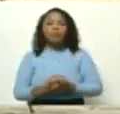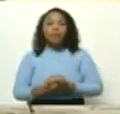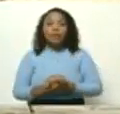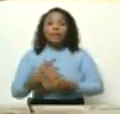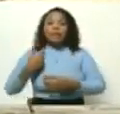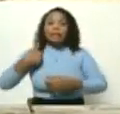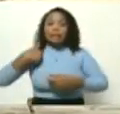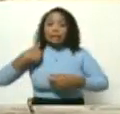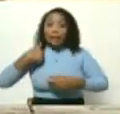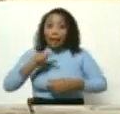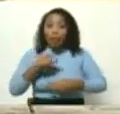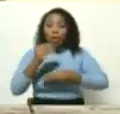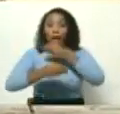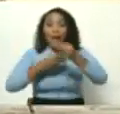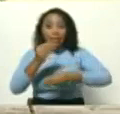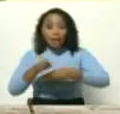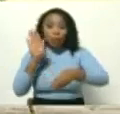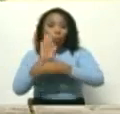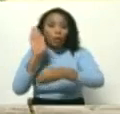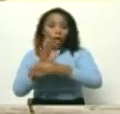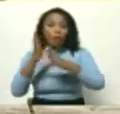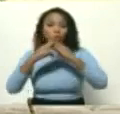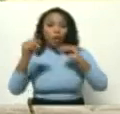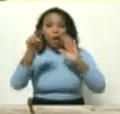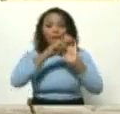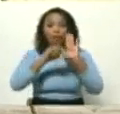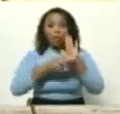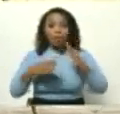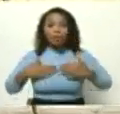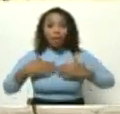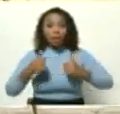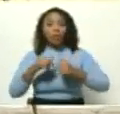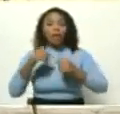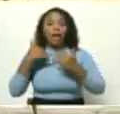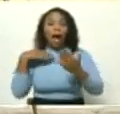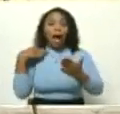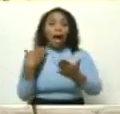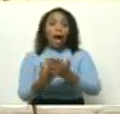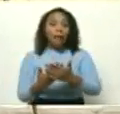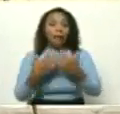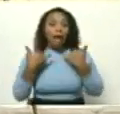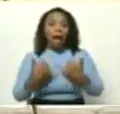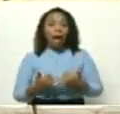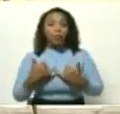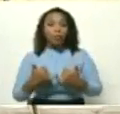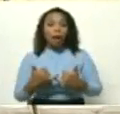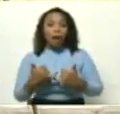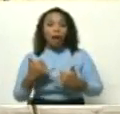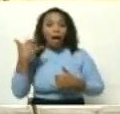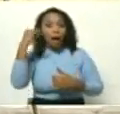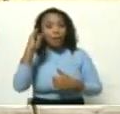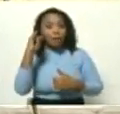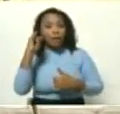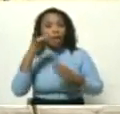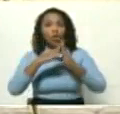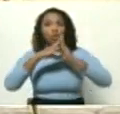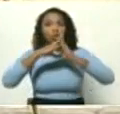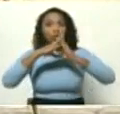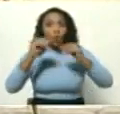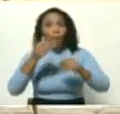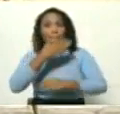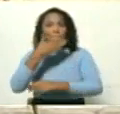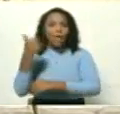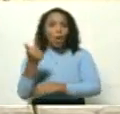intentar garantizar todo lo que son las medidas que hasta ahora nos han traído como consecuencia, bueno, todas las